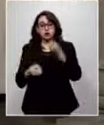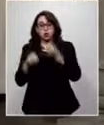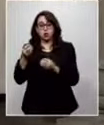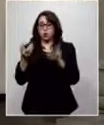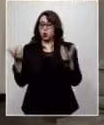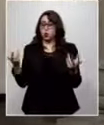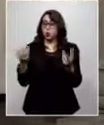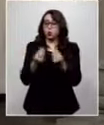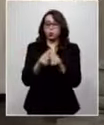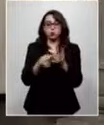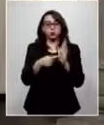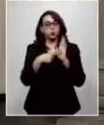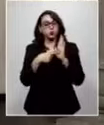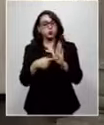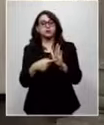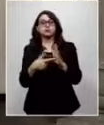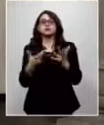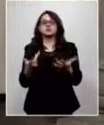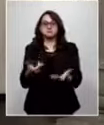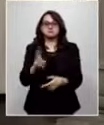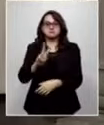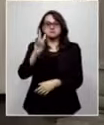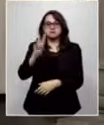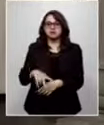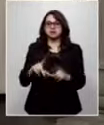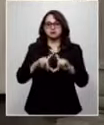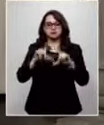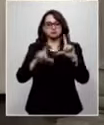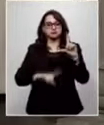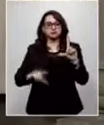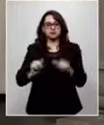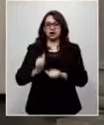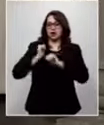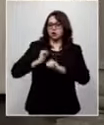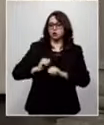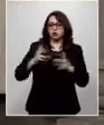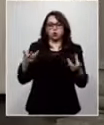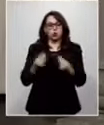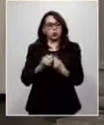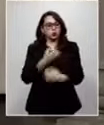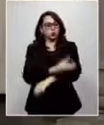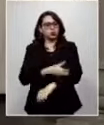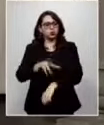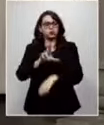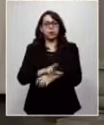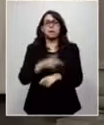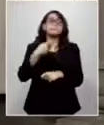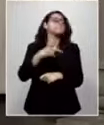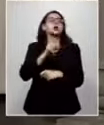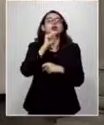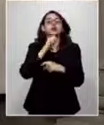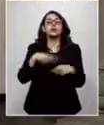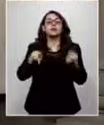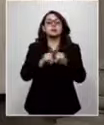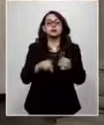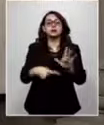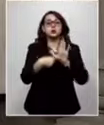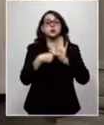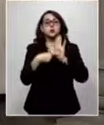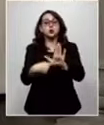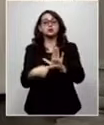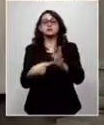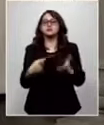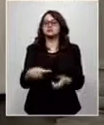un buen ejemplo no solo de la coordinación de los poderes de una república, sino también una demostración de que en este país estamos a